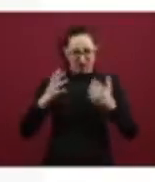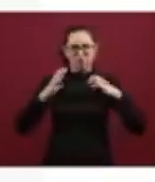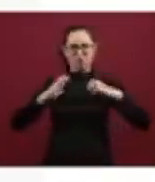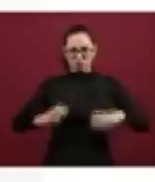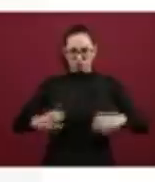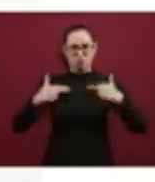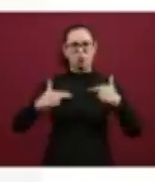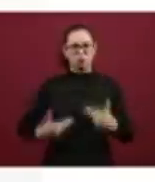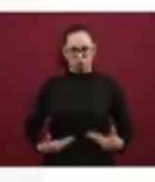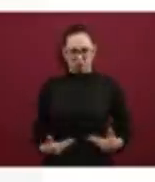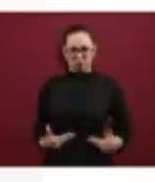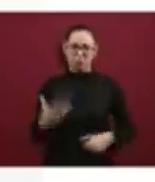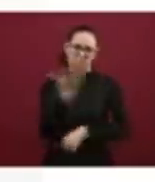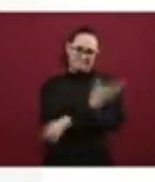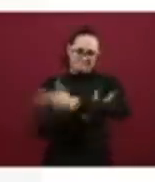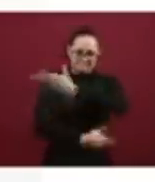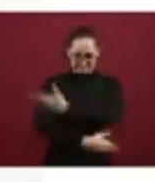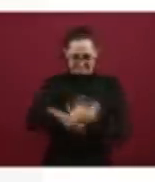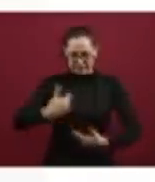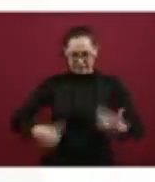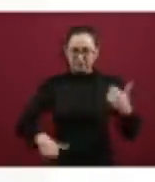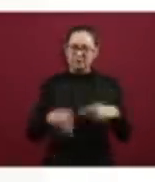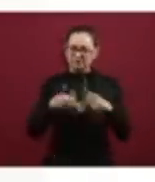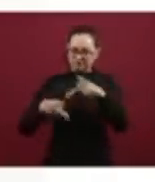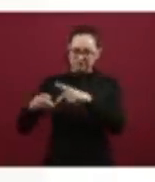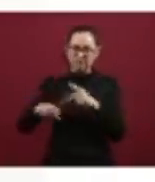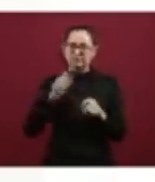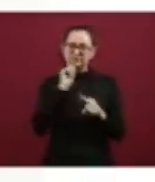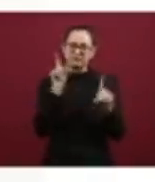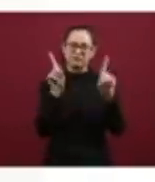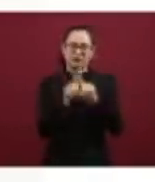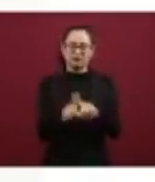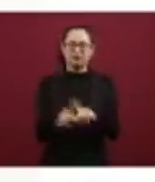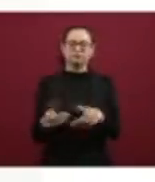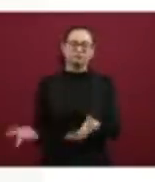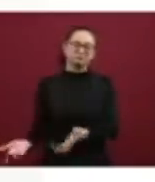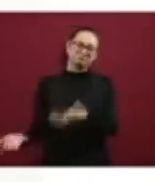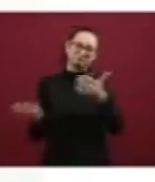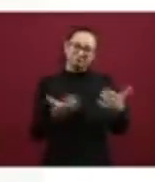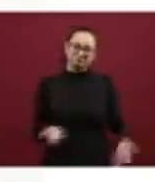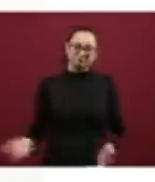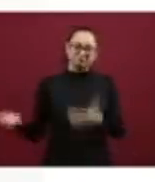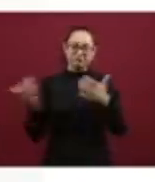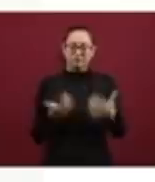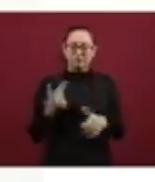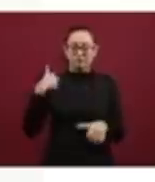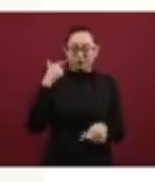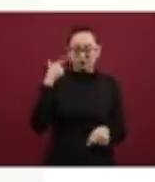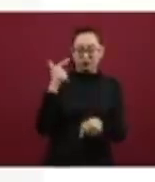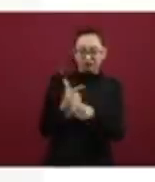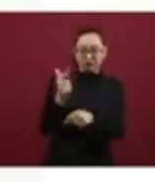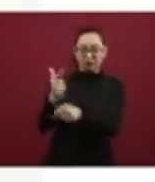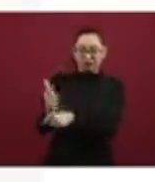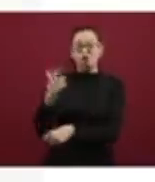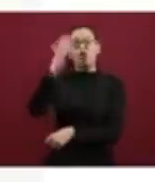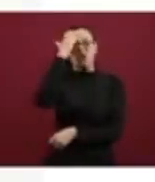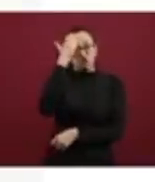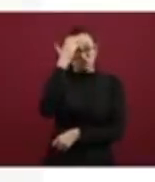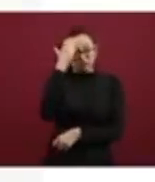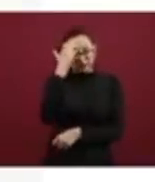el caso de los cuerpos exhumados, se han hasta ahora identificado 337